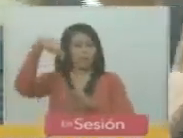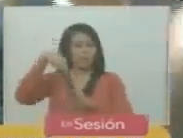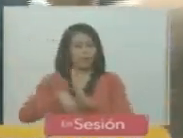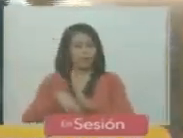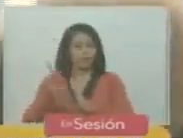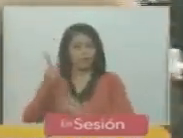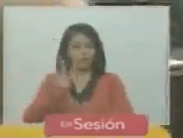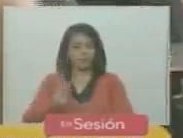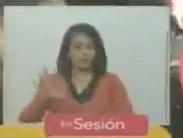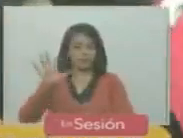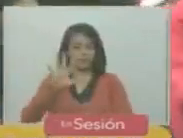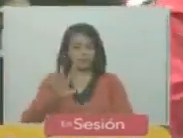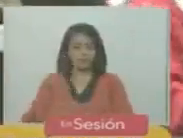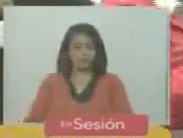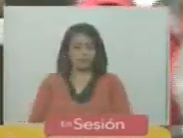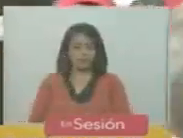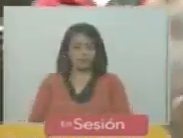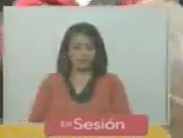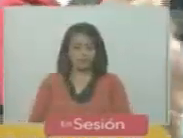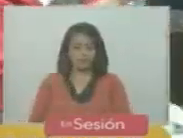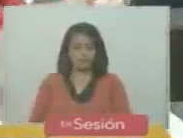en Venezuela.